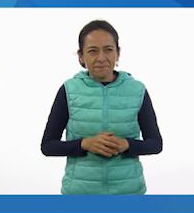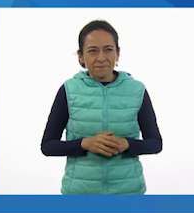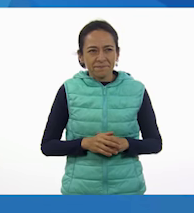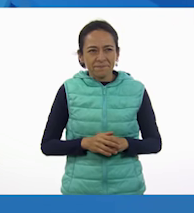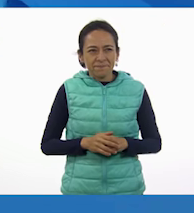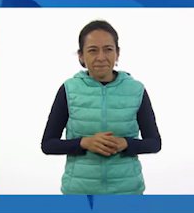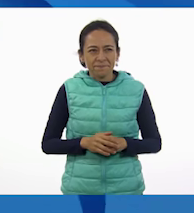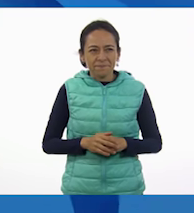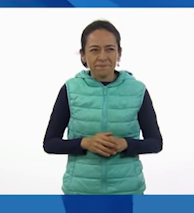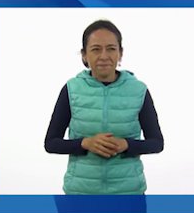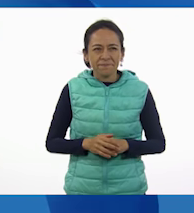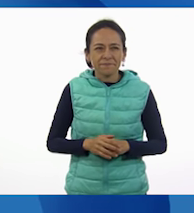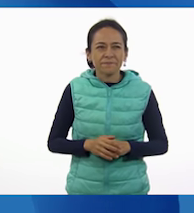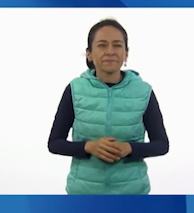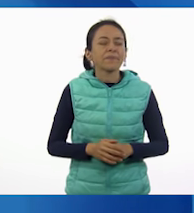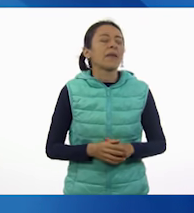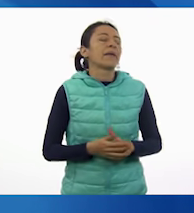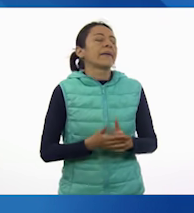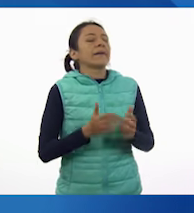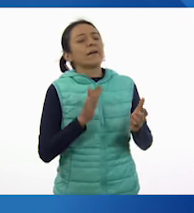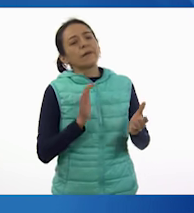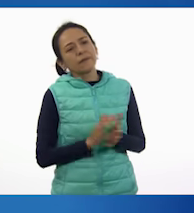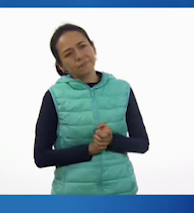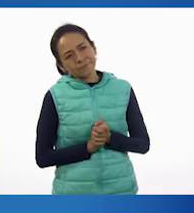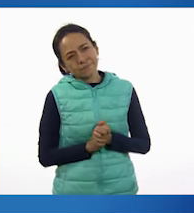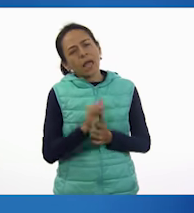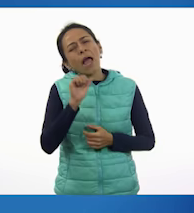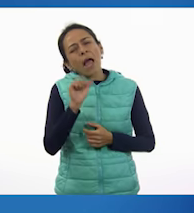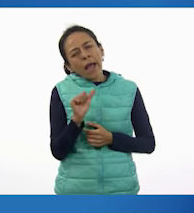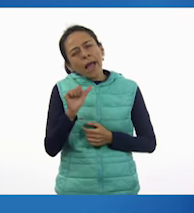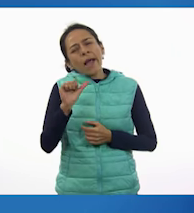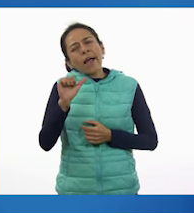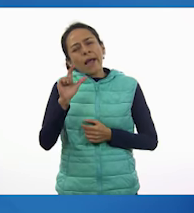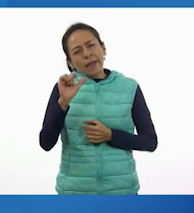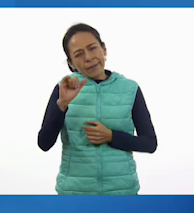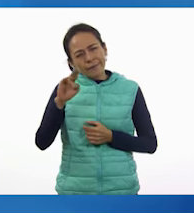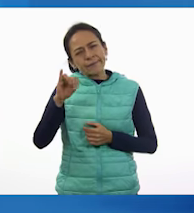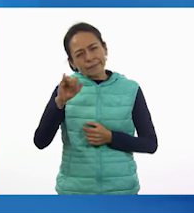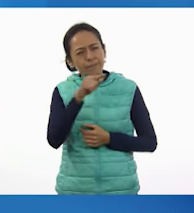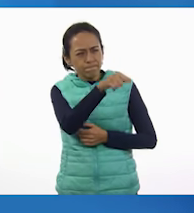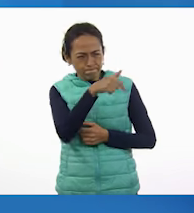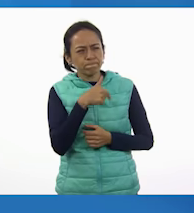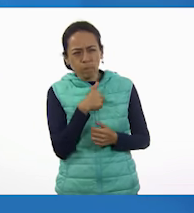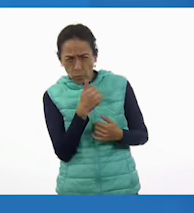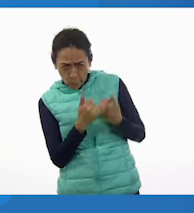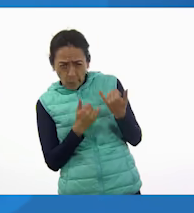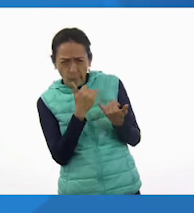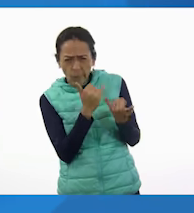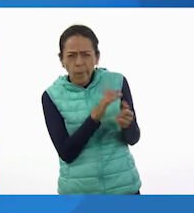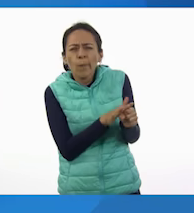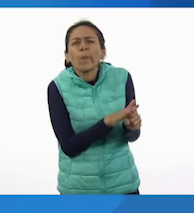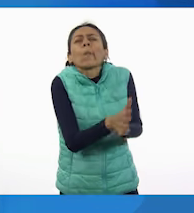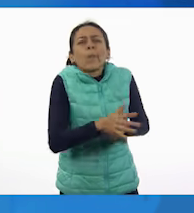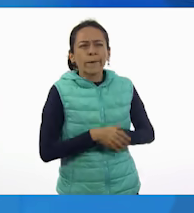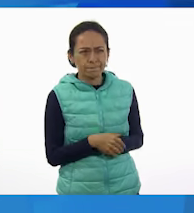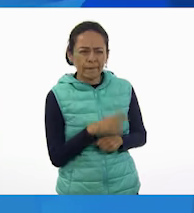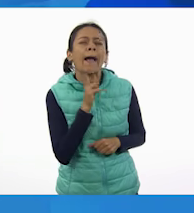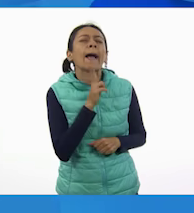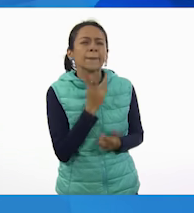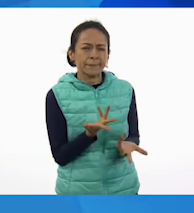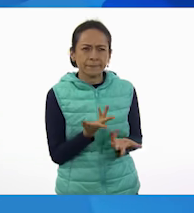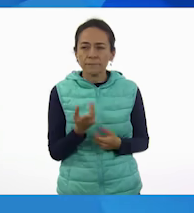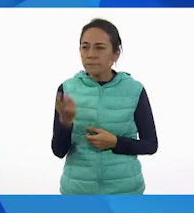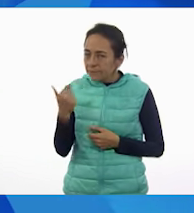Alicia, ¿a qué estamos jugando, mija? Hola, madrina. Ya sé a qué vienes. Sí, ya me dijo